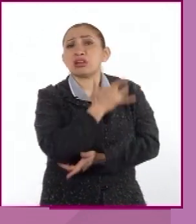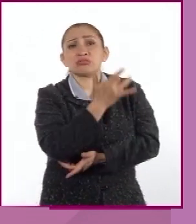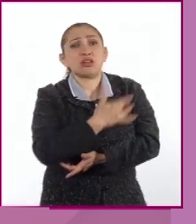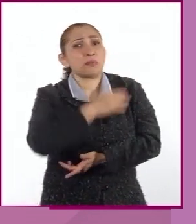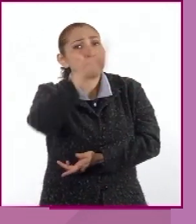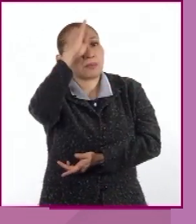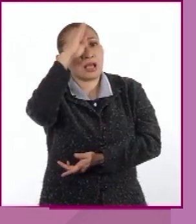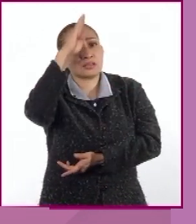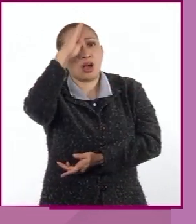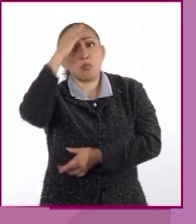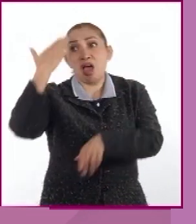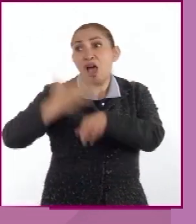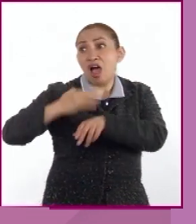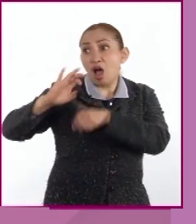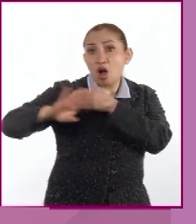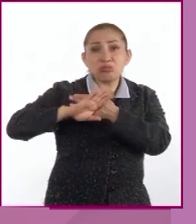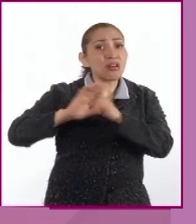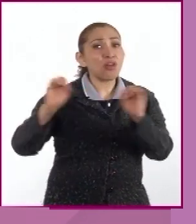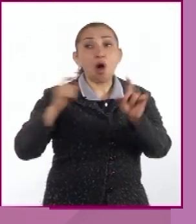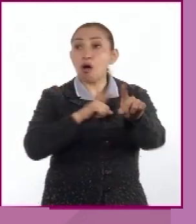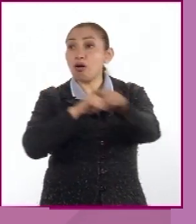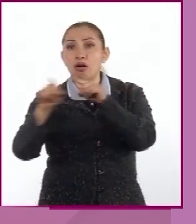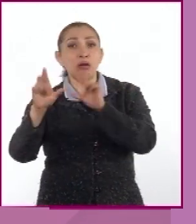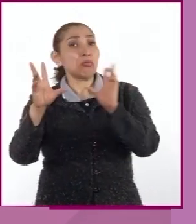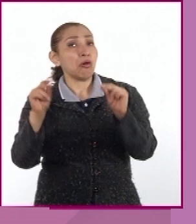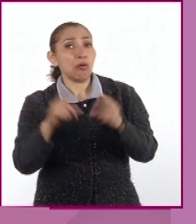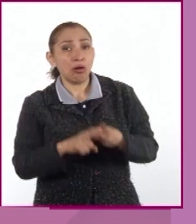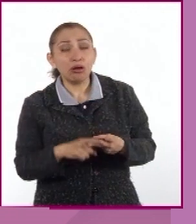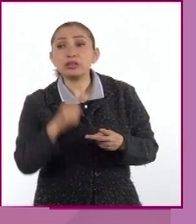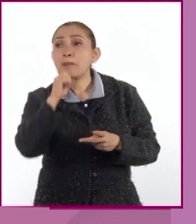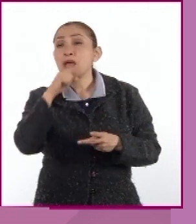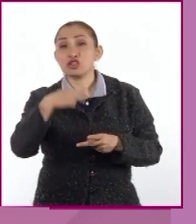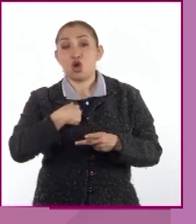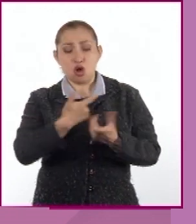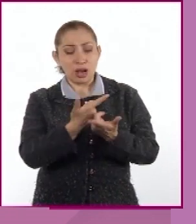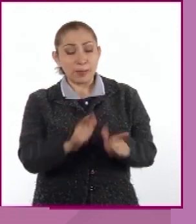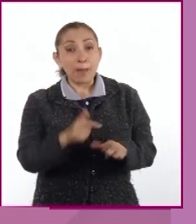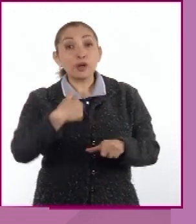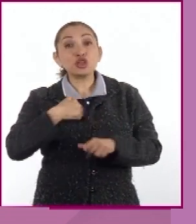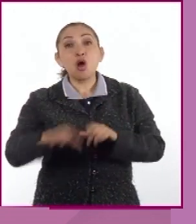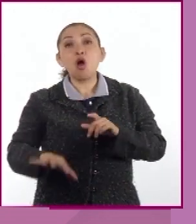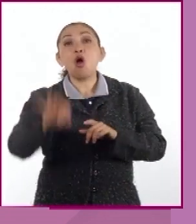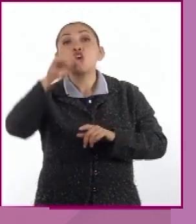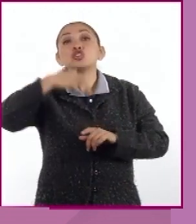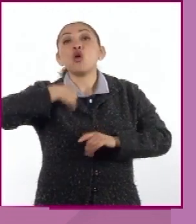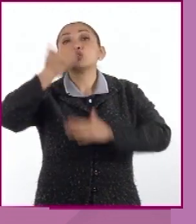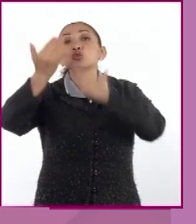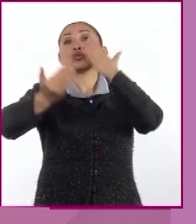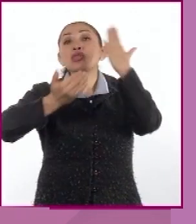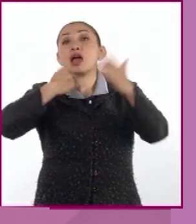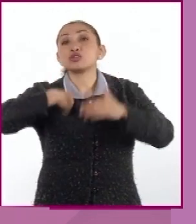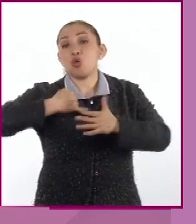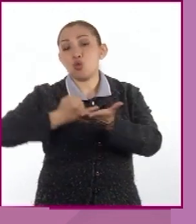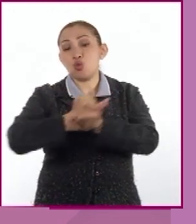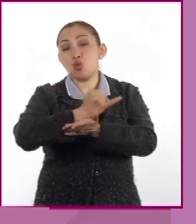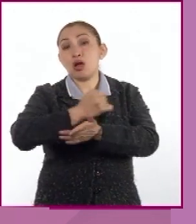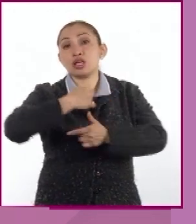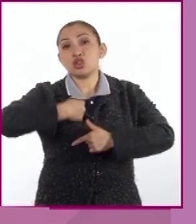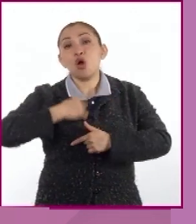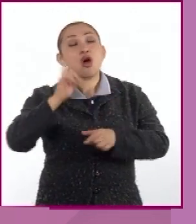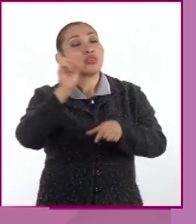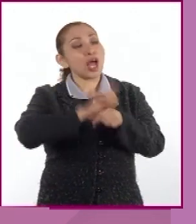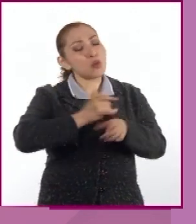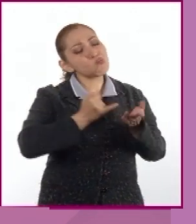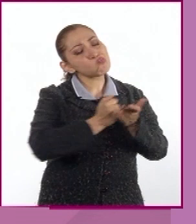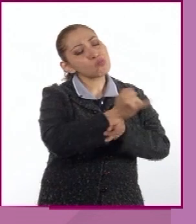pienso sin castigo alguno y sin ofender a los demás. También lo soy porque elegí qué estudiar y elijo todos los días qué comer o